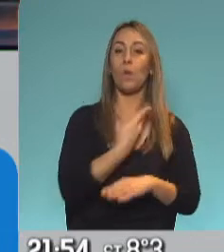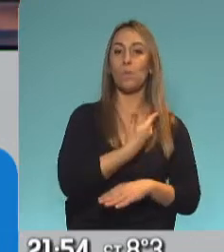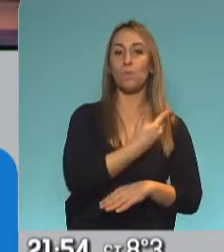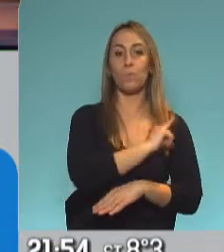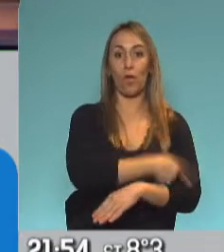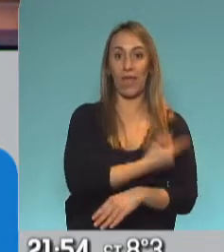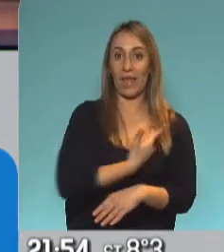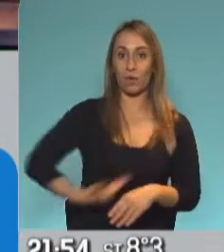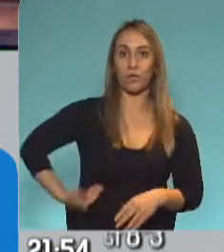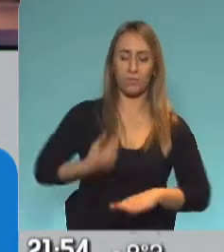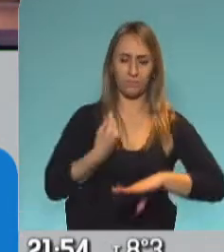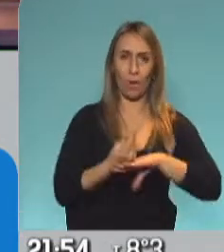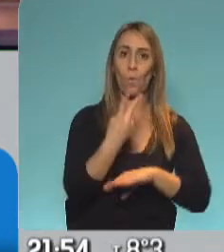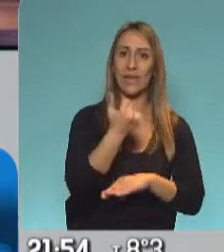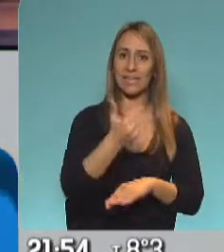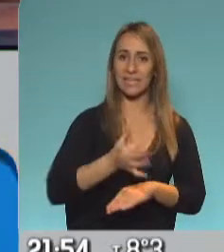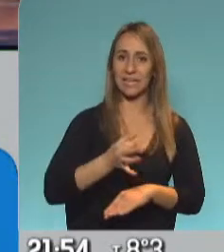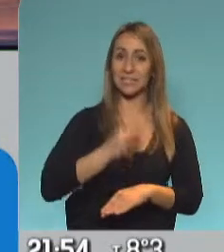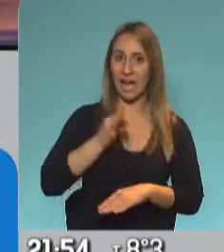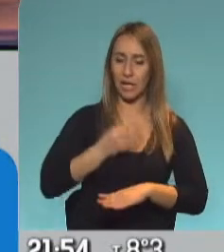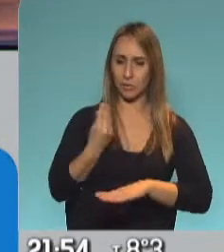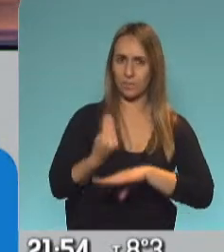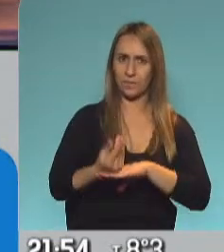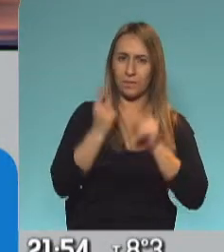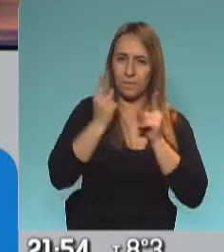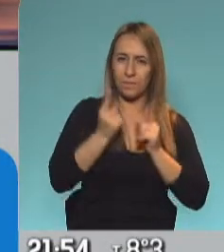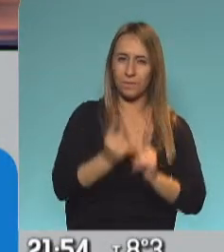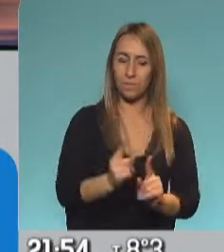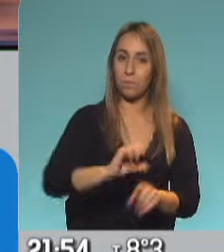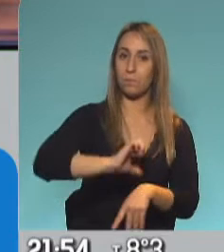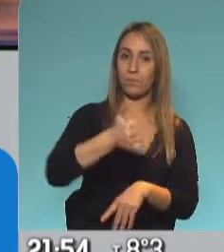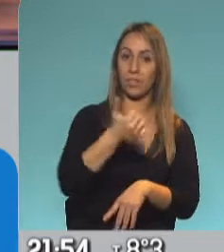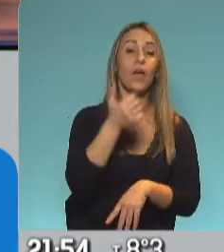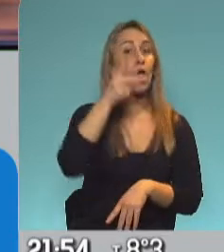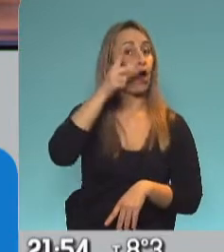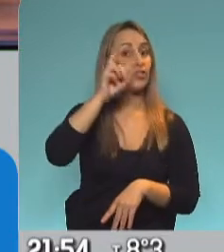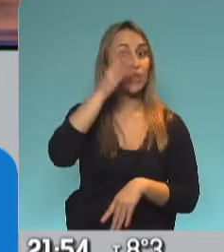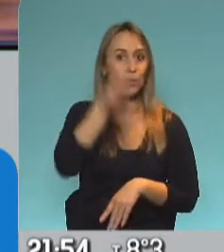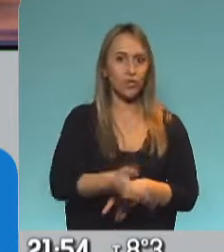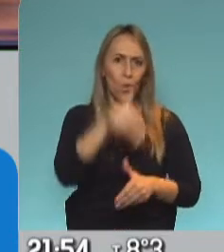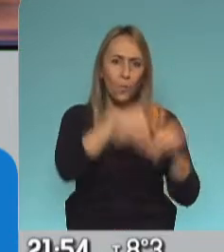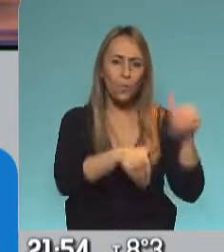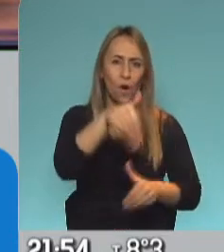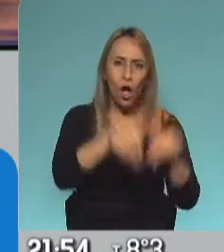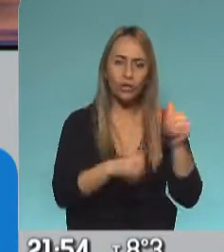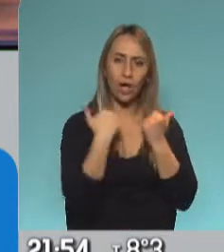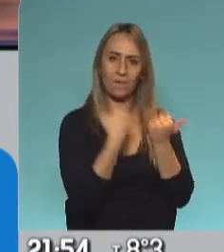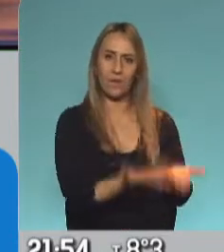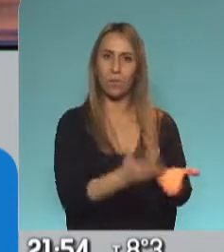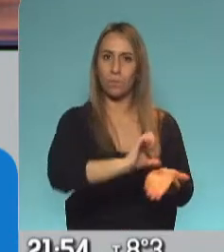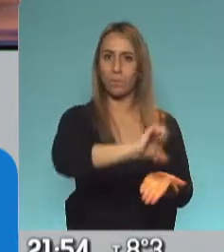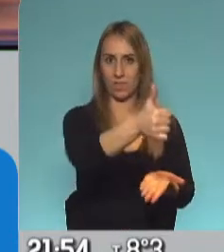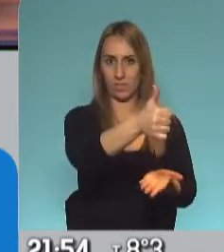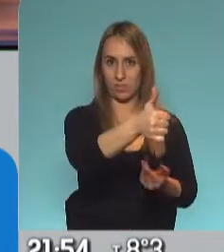lleva 26 años al frente del Ejecutivo, ganó con el 80% de los votos. 80% de los votos,